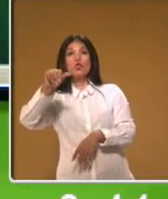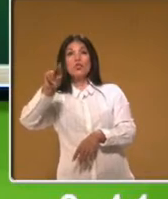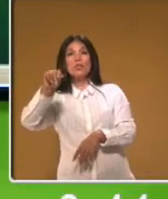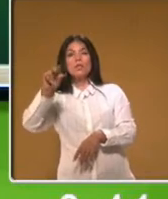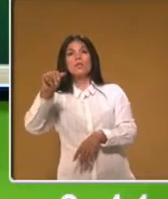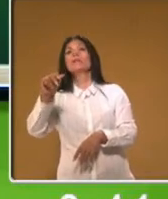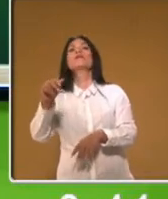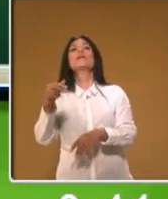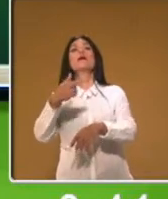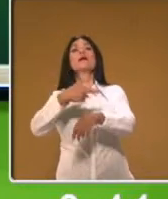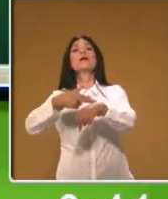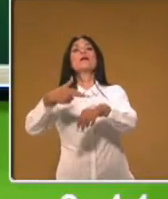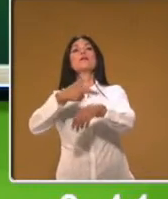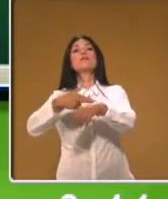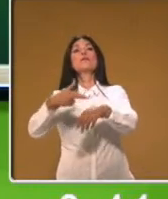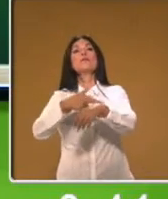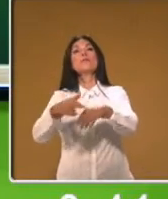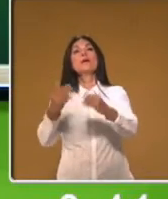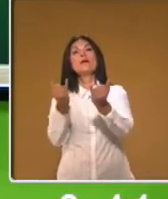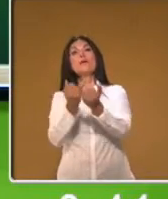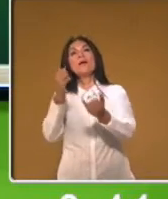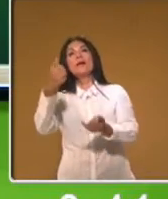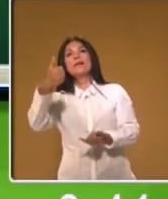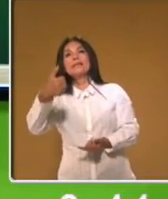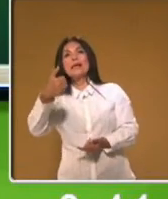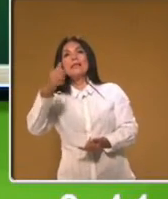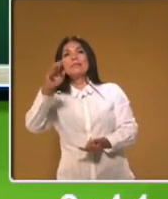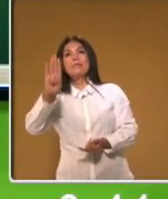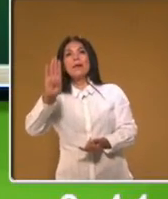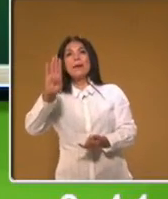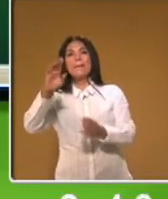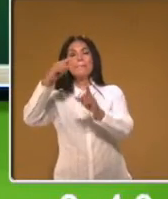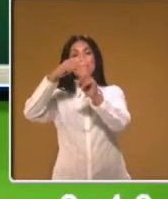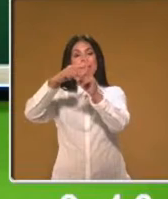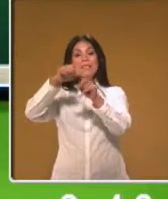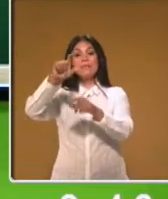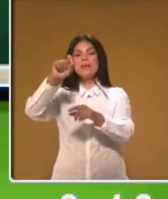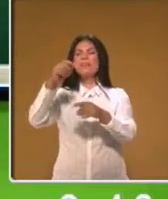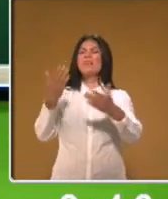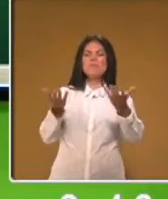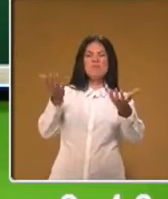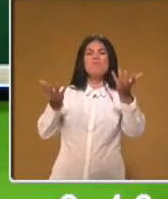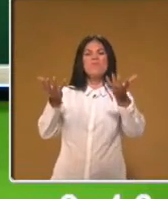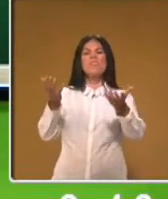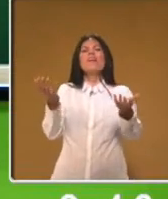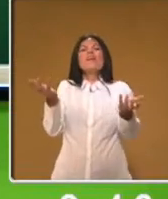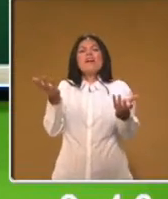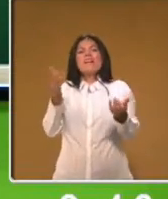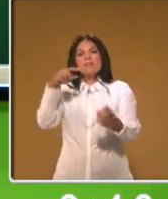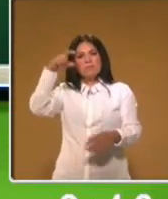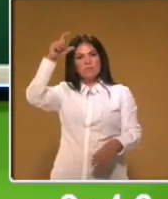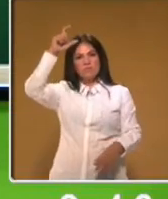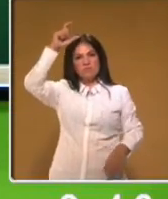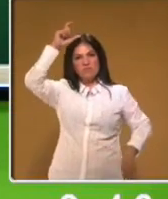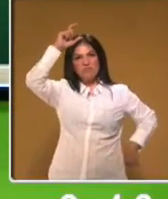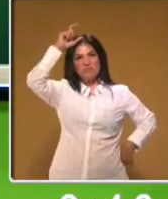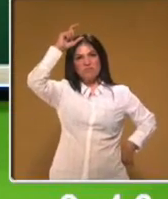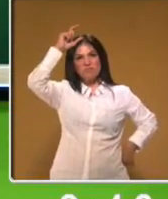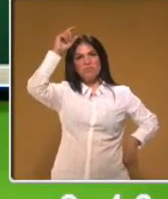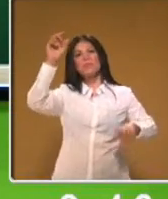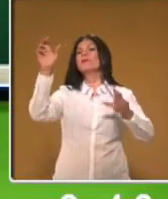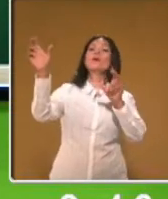B las voy a traer hacia el lado izquierdo o hacia el lado derecho. ¿Qué voy a hacer? Me las voy a llevar hacia el lado derecho. Aquí ya es,